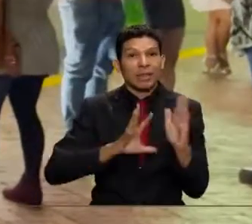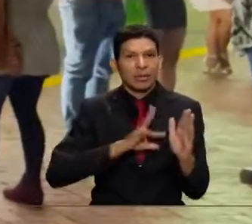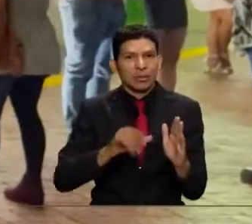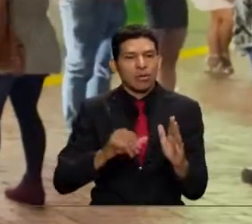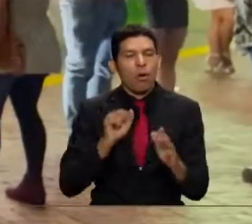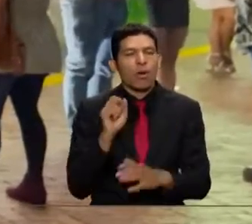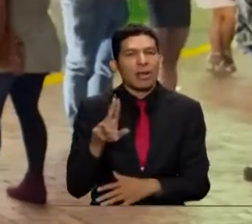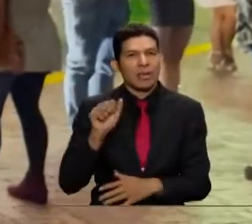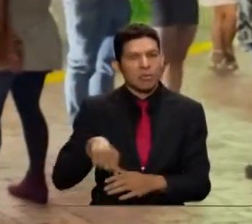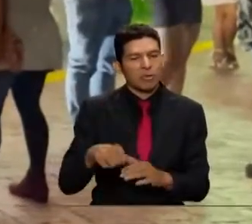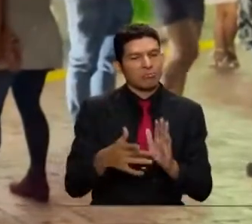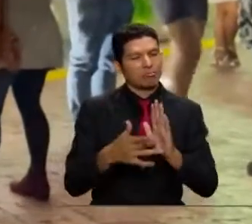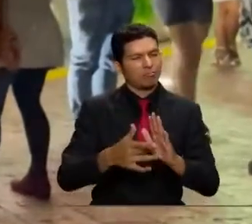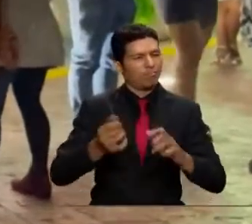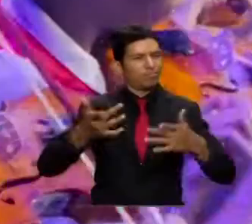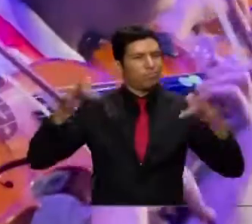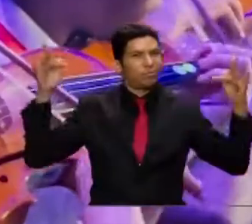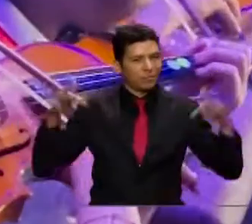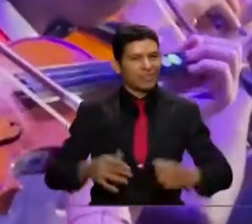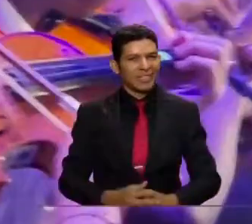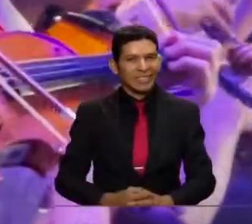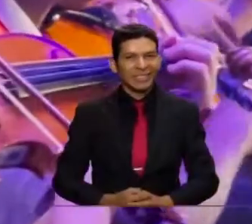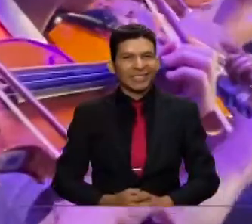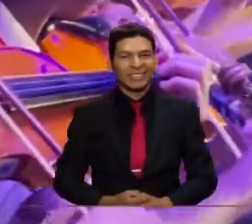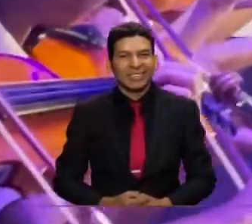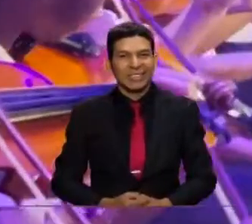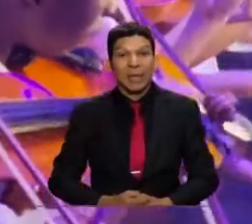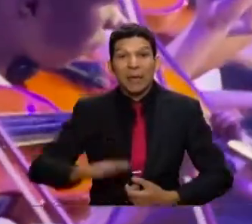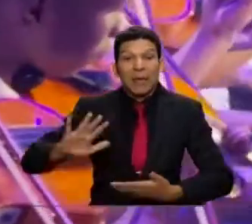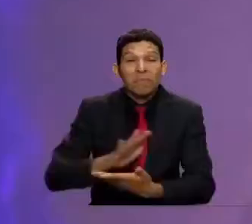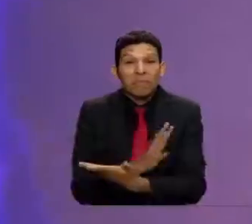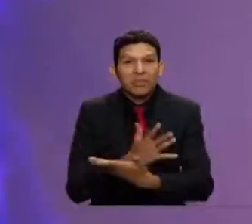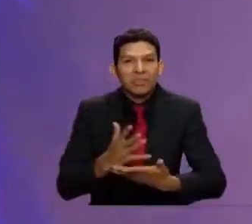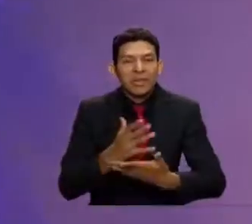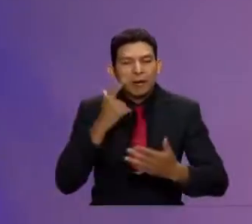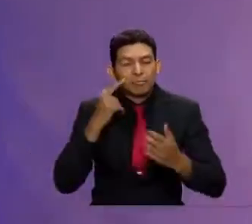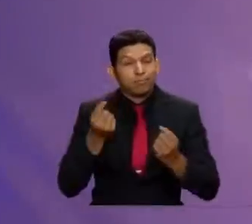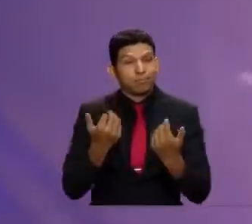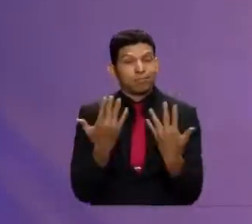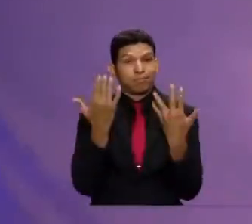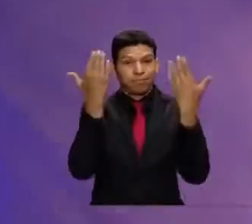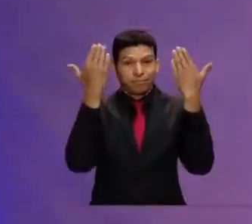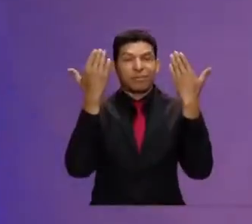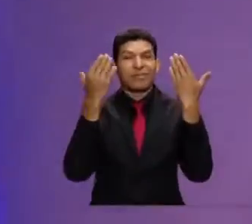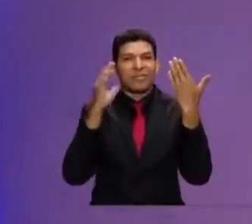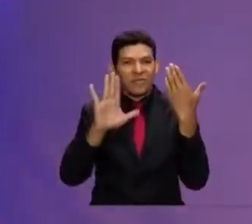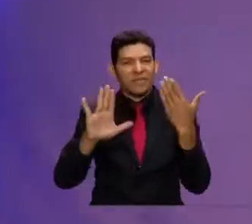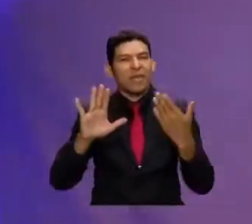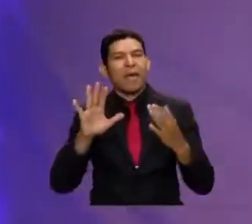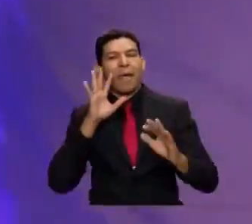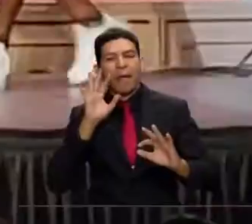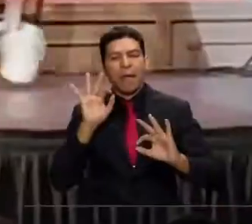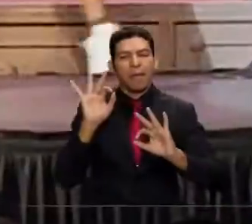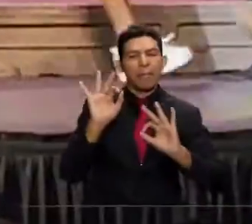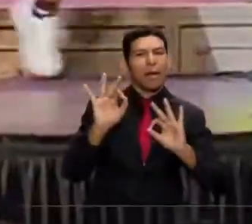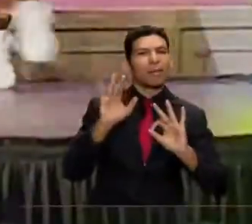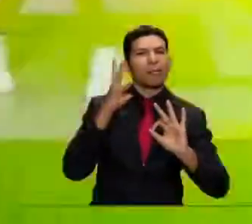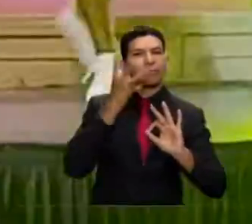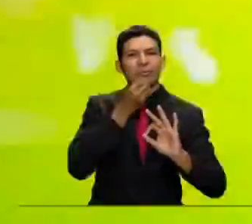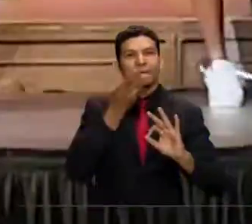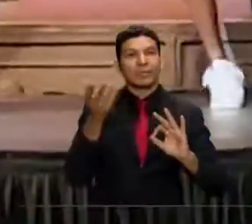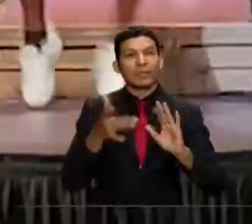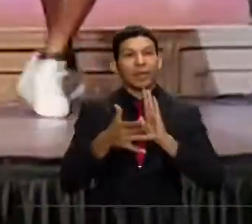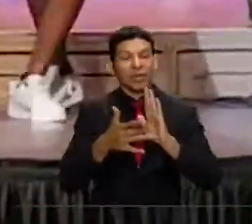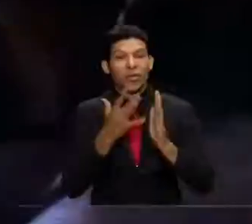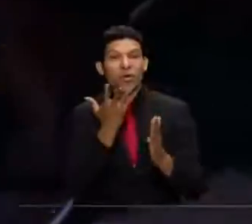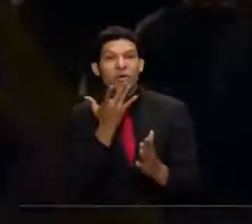Oriente tiene para brillar muchísimo. La música adornó Colombia, Magia y Tradición, y como sucede con esta